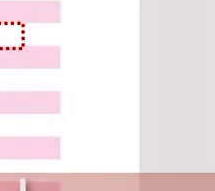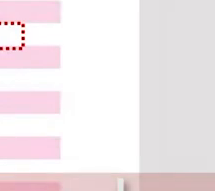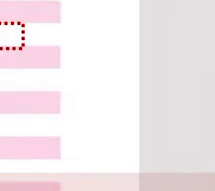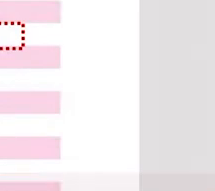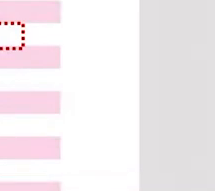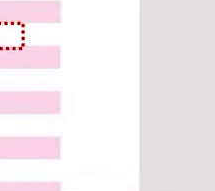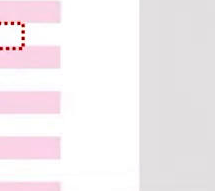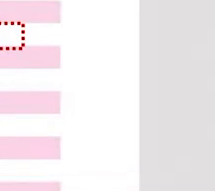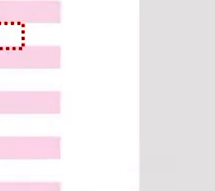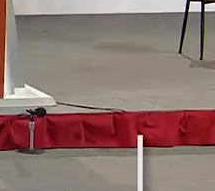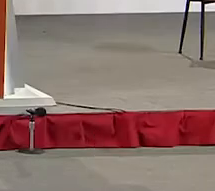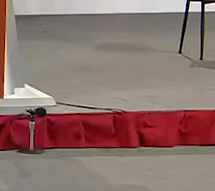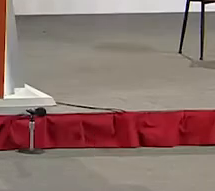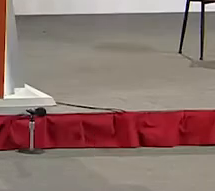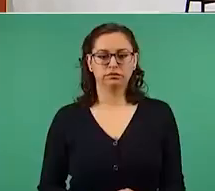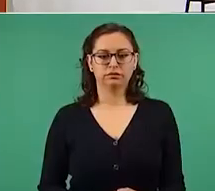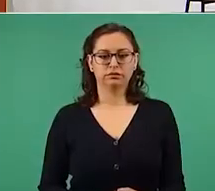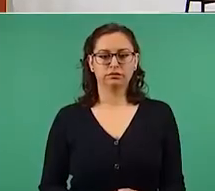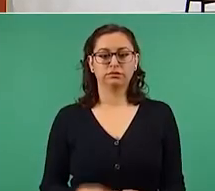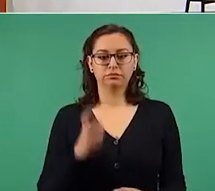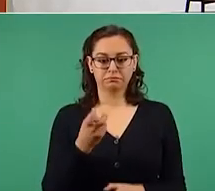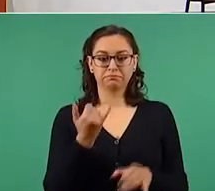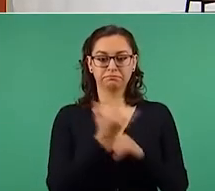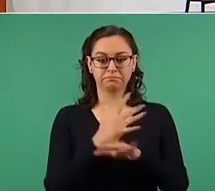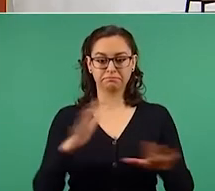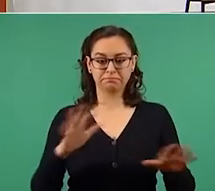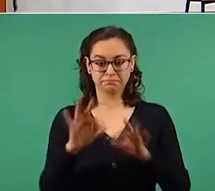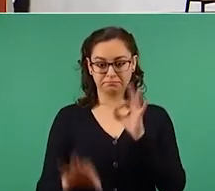el PRD. ¿Es cuánto, presidente?